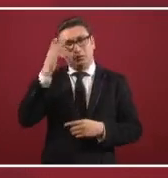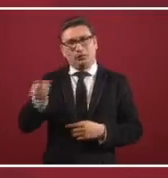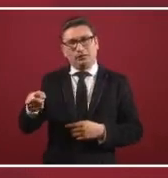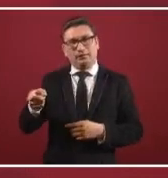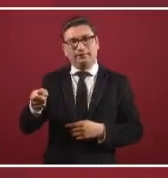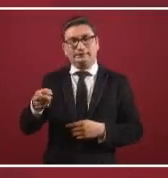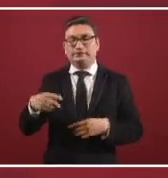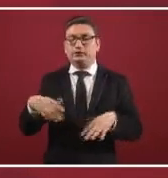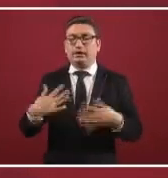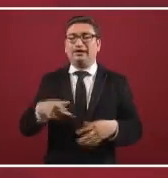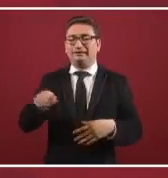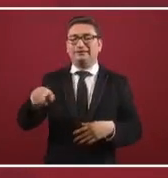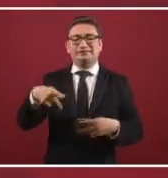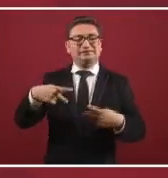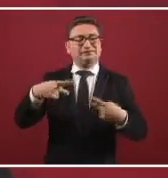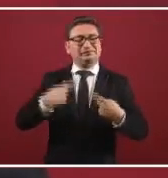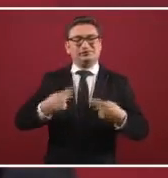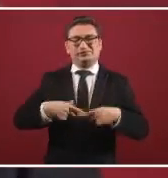personaje